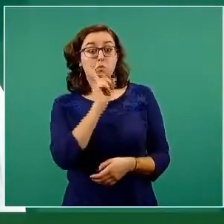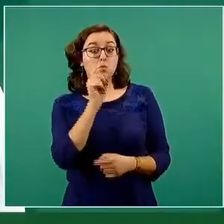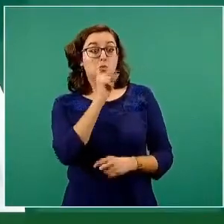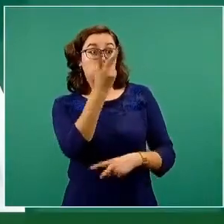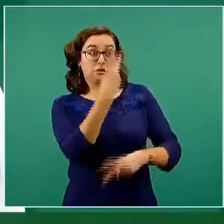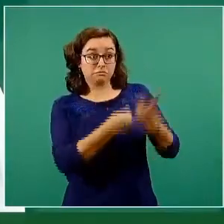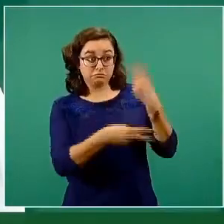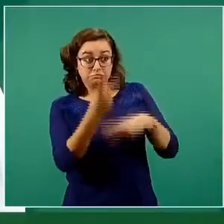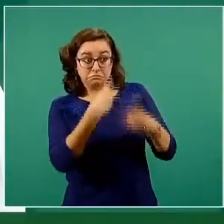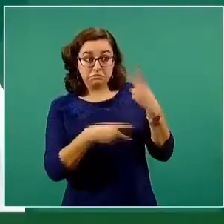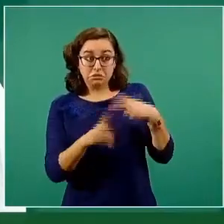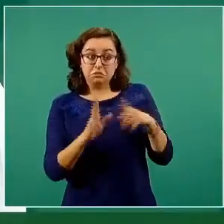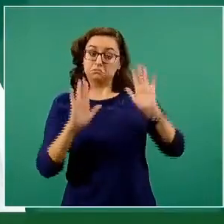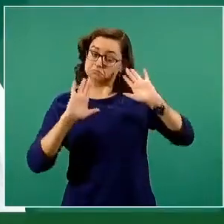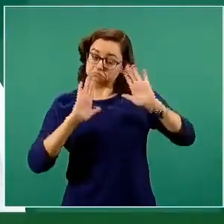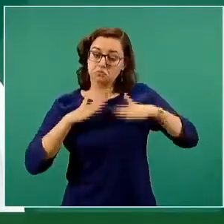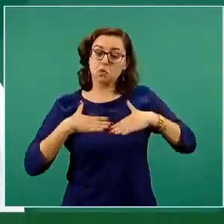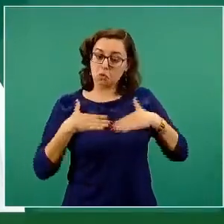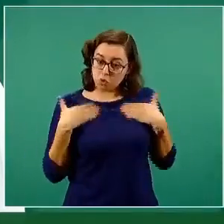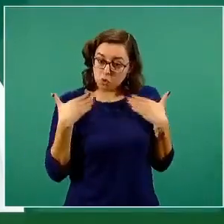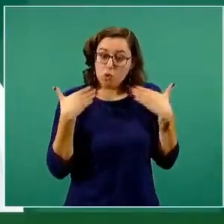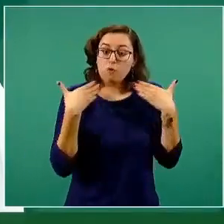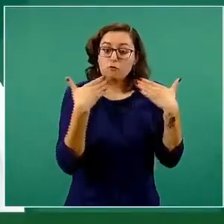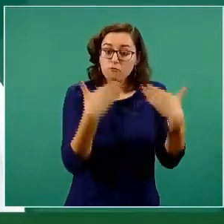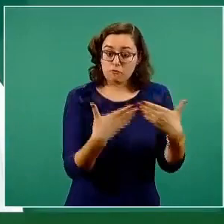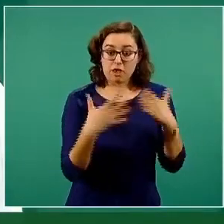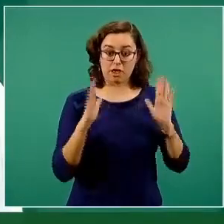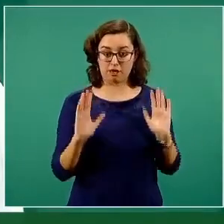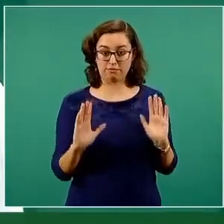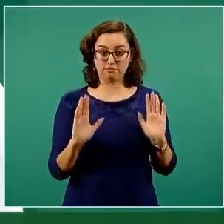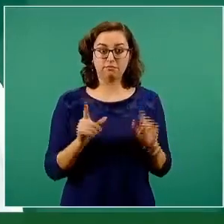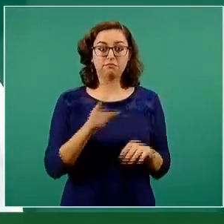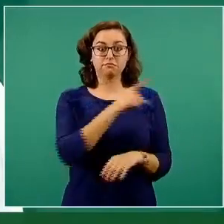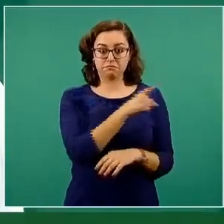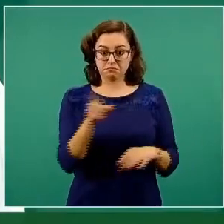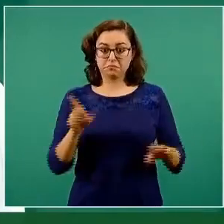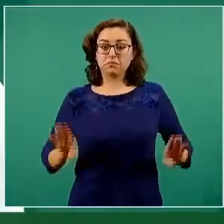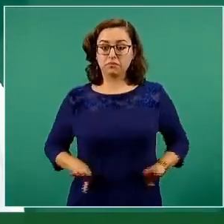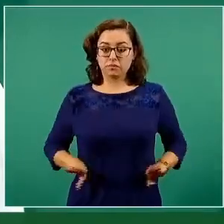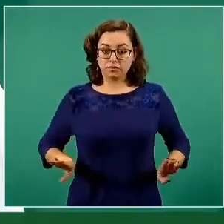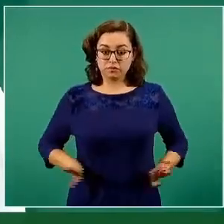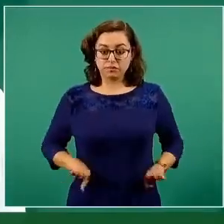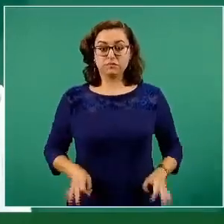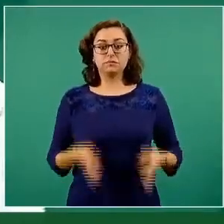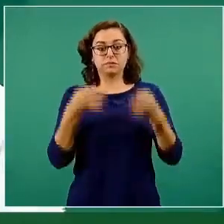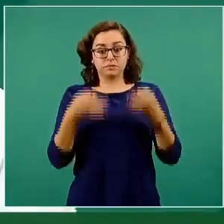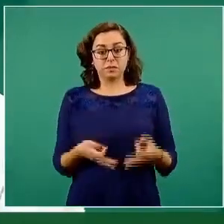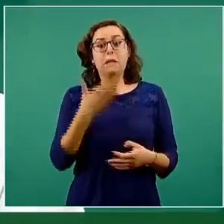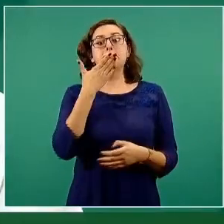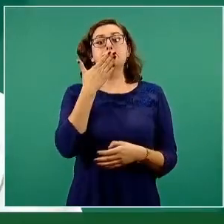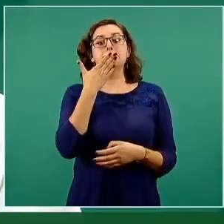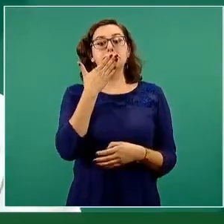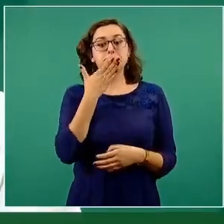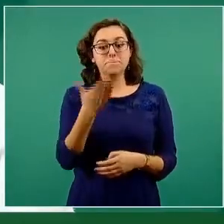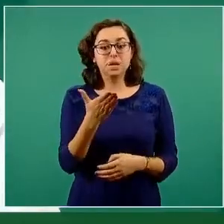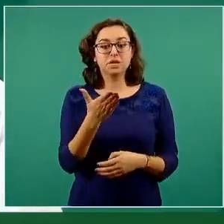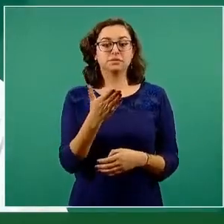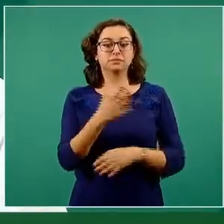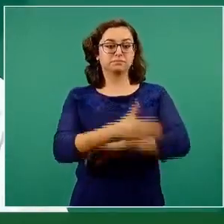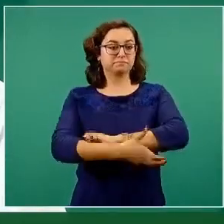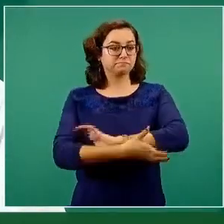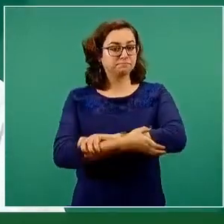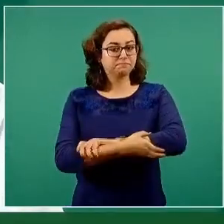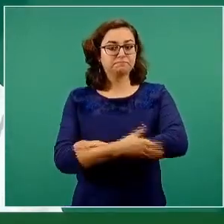gobierno confía en el pueblo sabemos que actúa bien y actúa solidario, actúa generoso